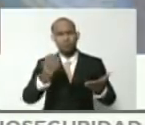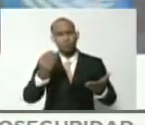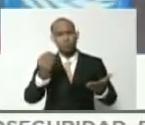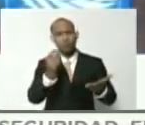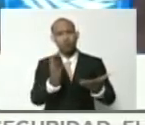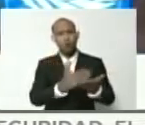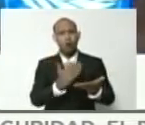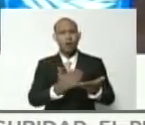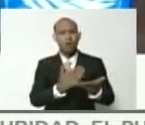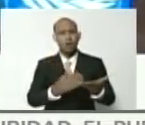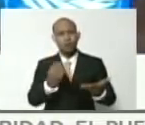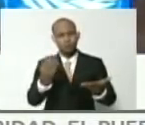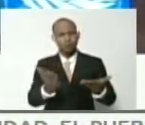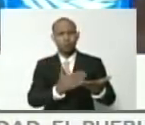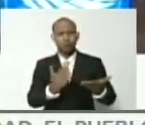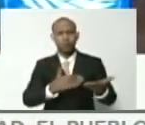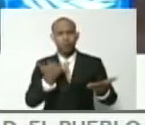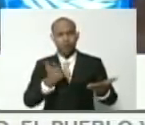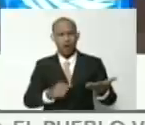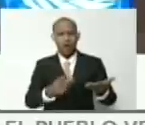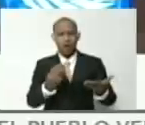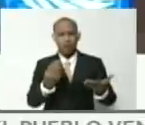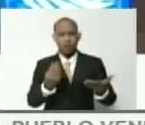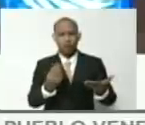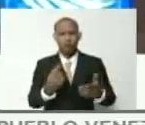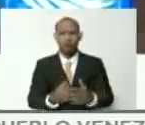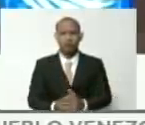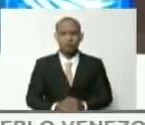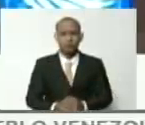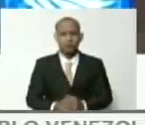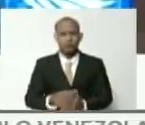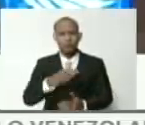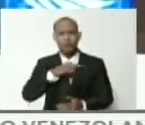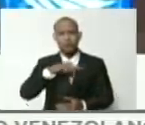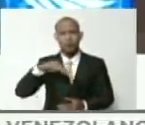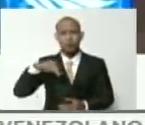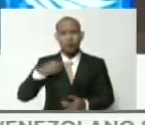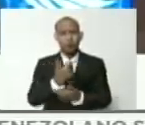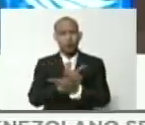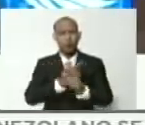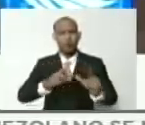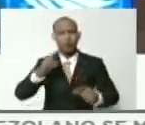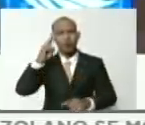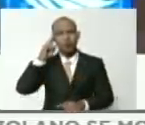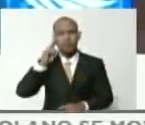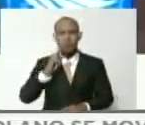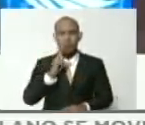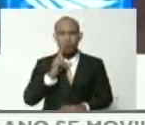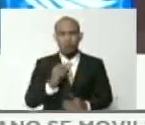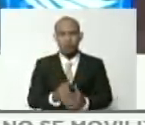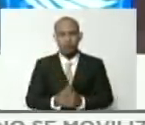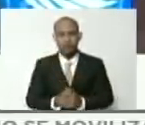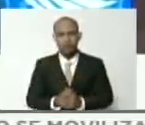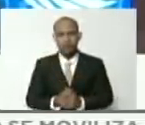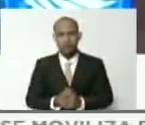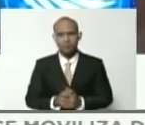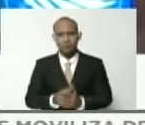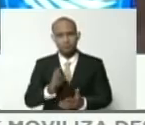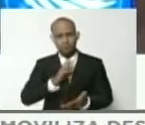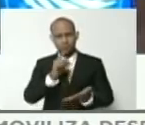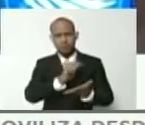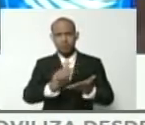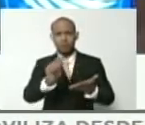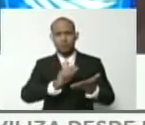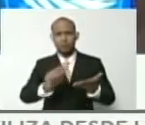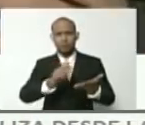biografías que hay, muy pero muy buenas, de nuestro libertador Simón Bolívar. Se trata de la biografía